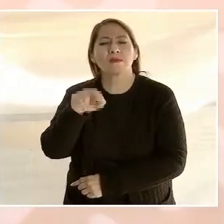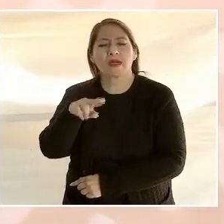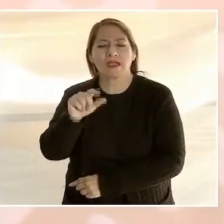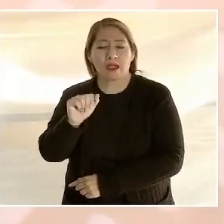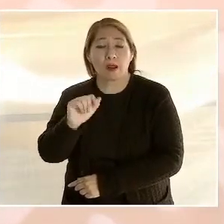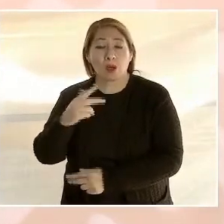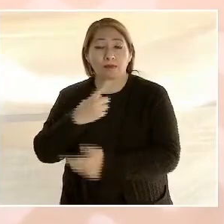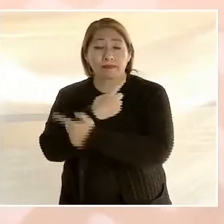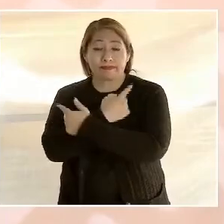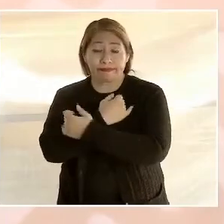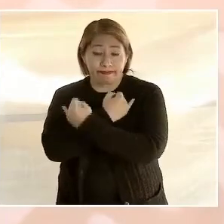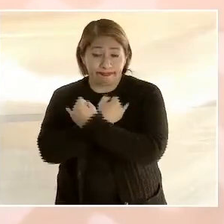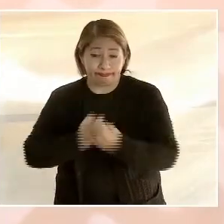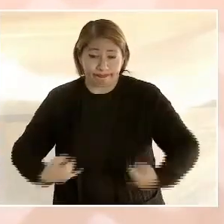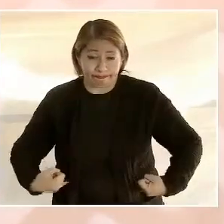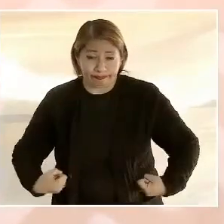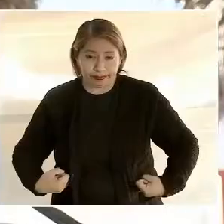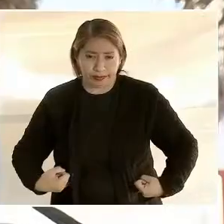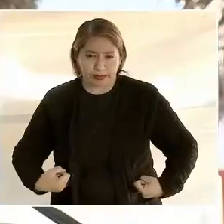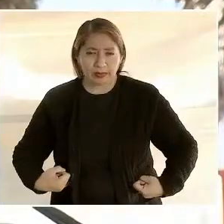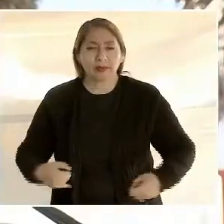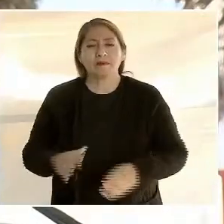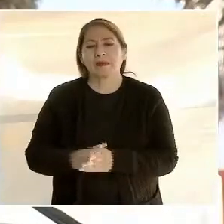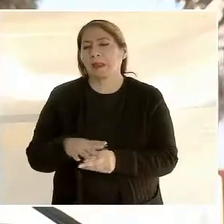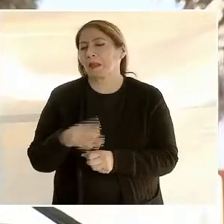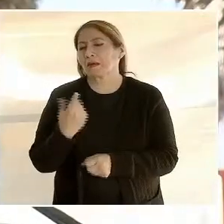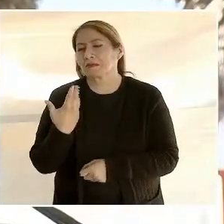apóstol de la democracia.